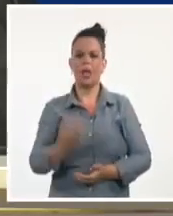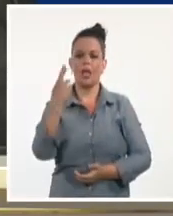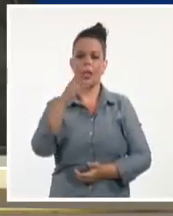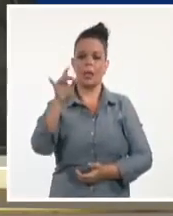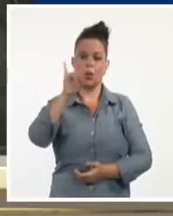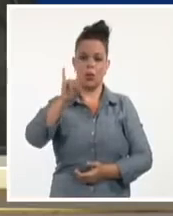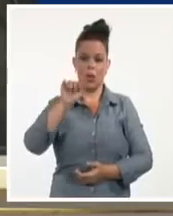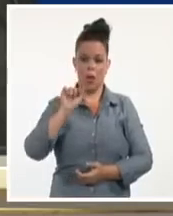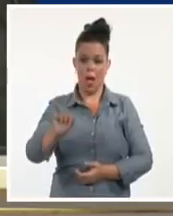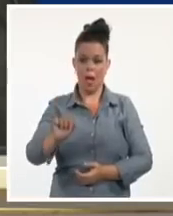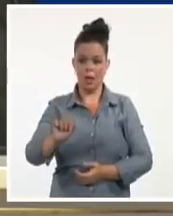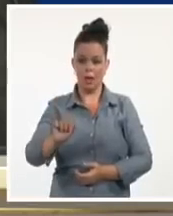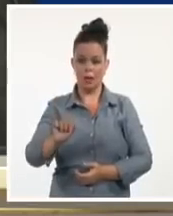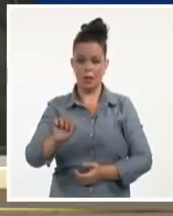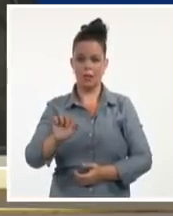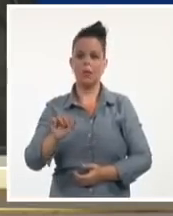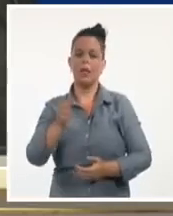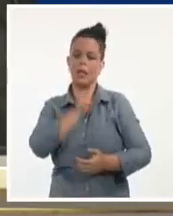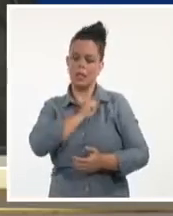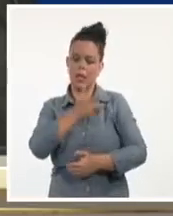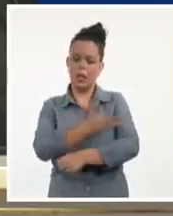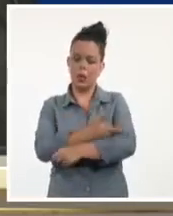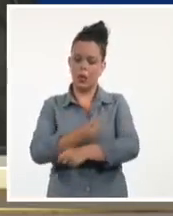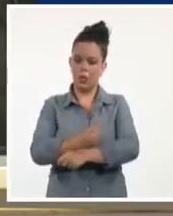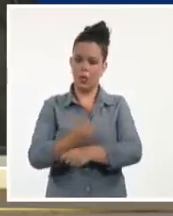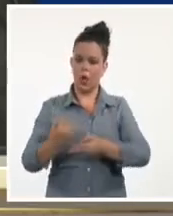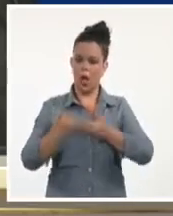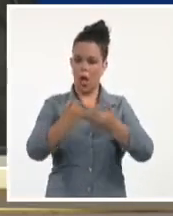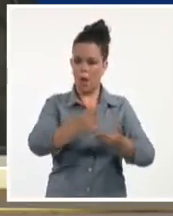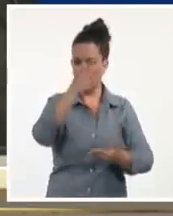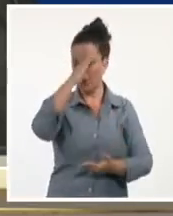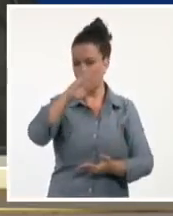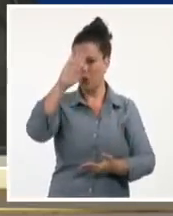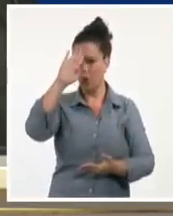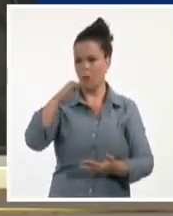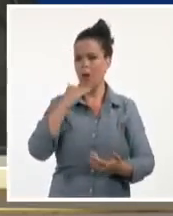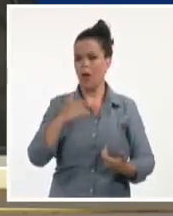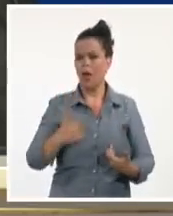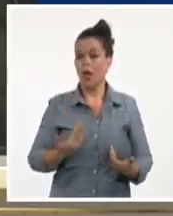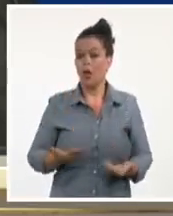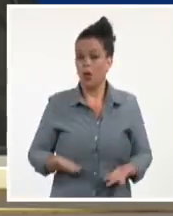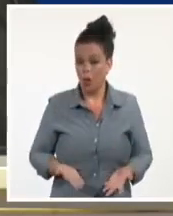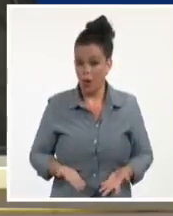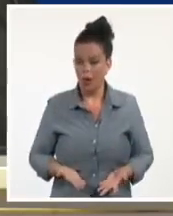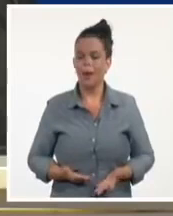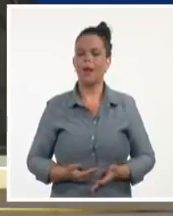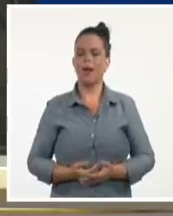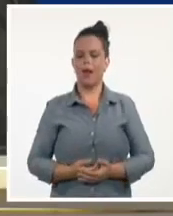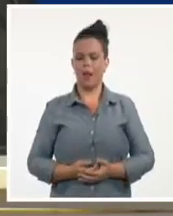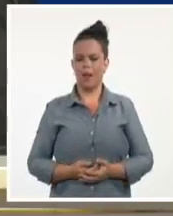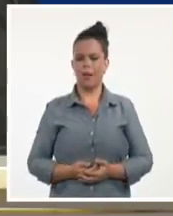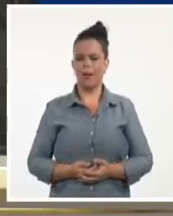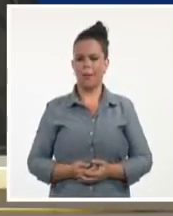organizar el donativo que querían enviar a cuba y tuvieron que hacer